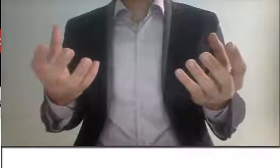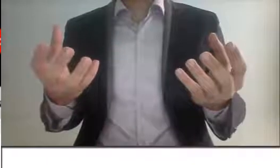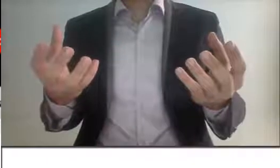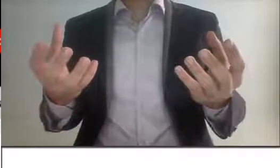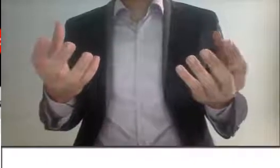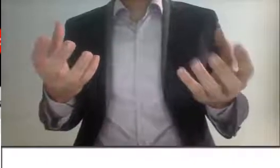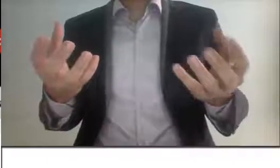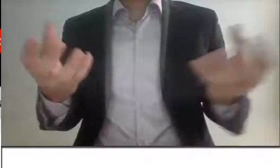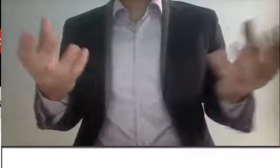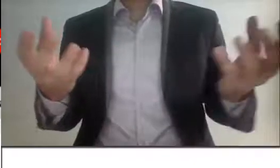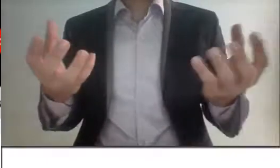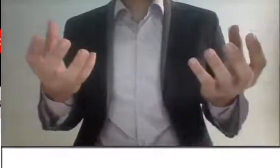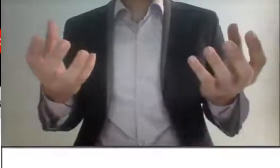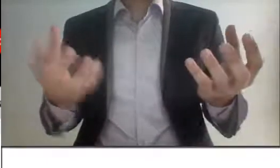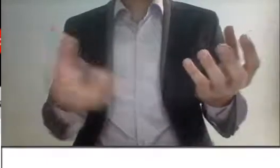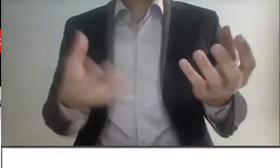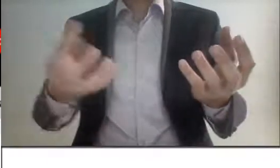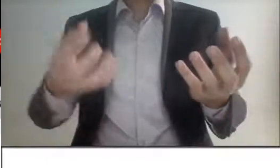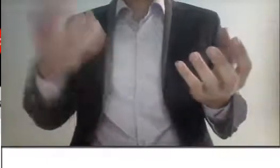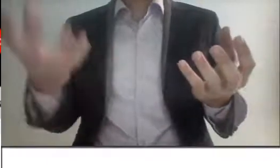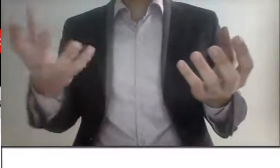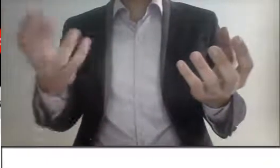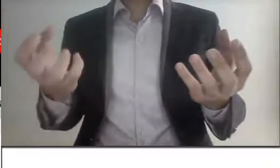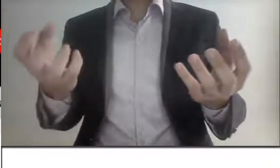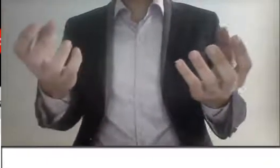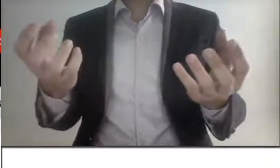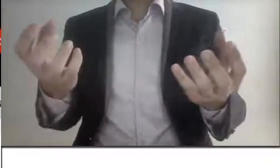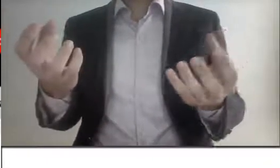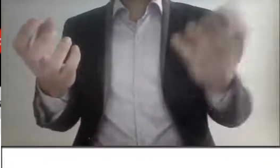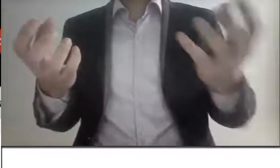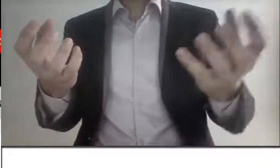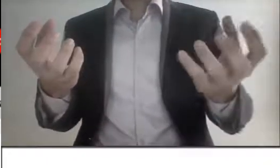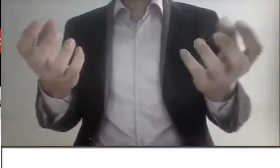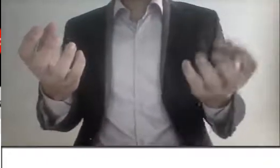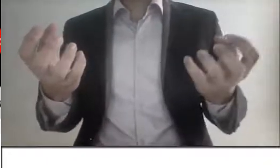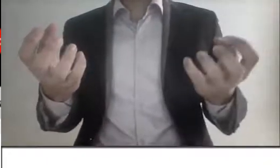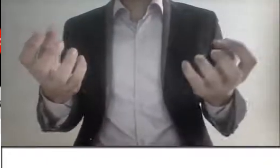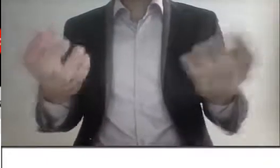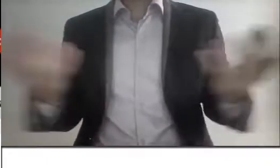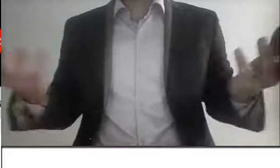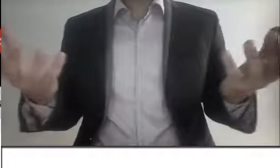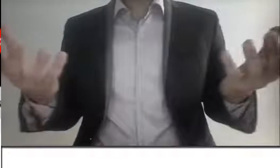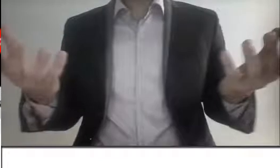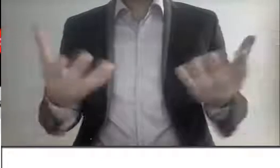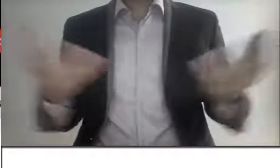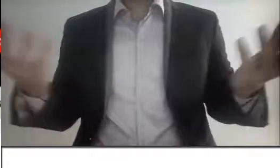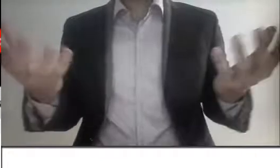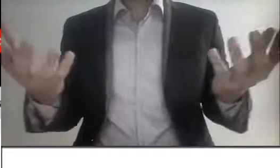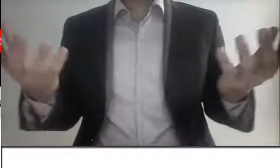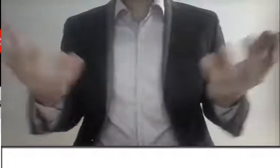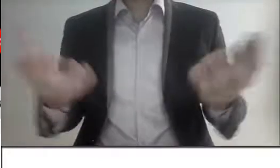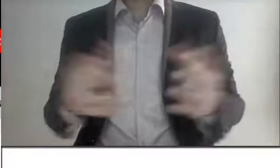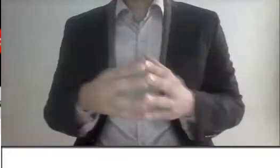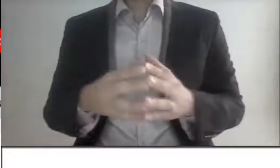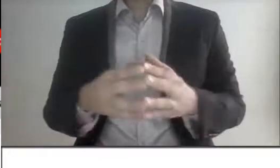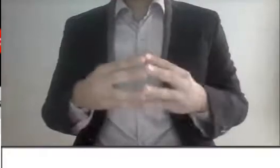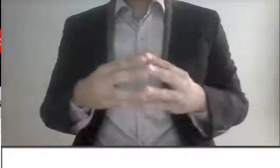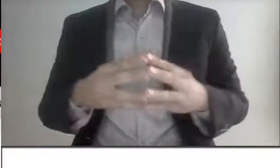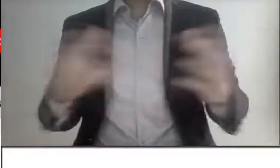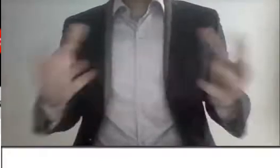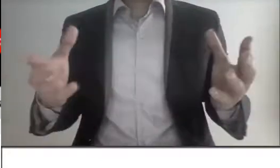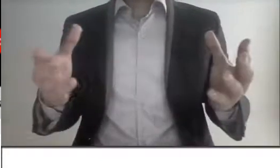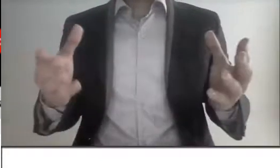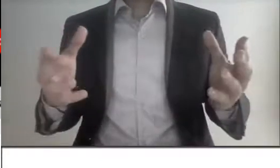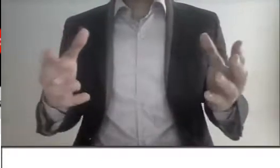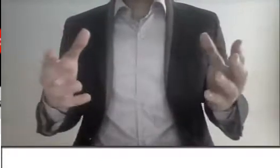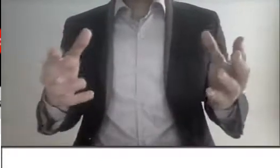Yo solamente les digo, el tema del H1N1 no fue considerado ni siquiera una pandemia, solamente fue considerado una enfermedad importante, pero no pandemia, no separan